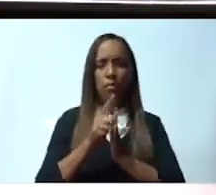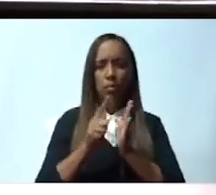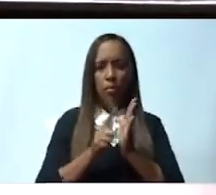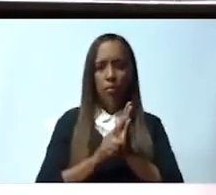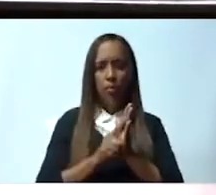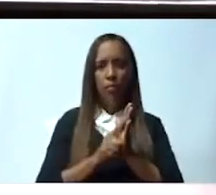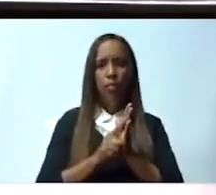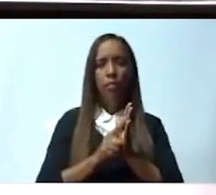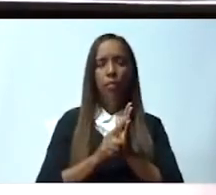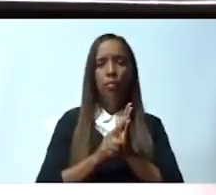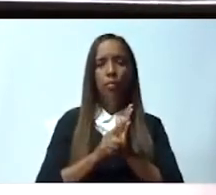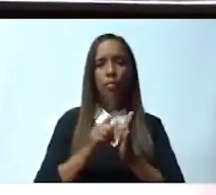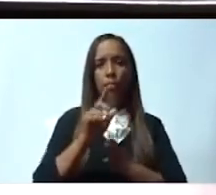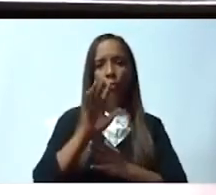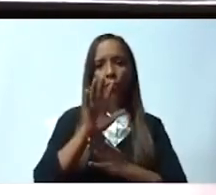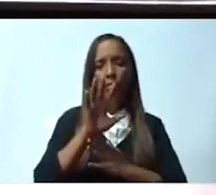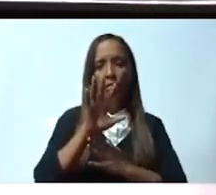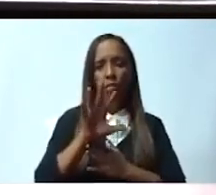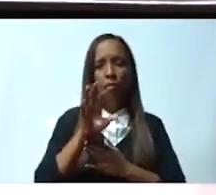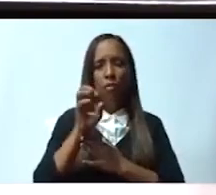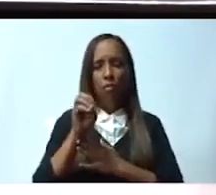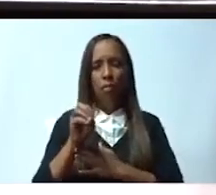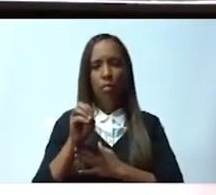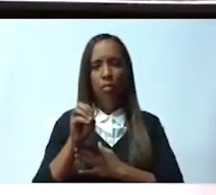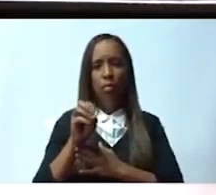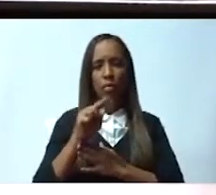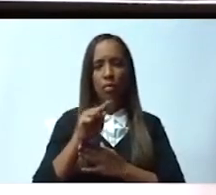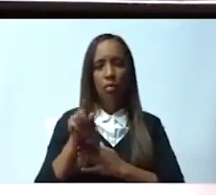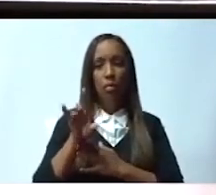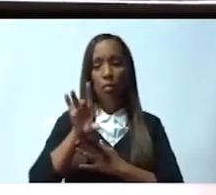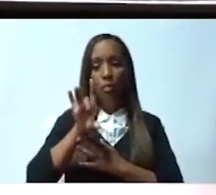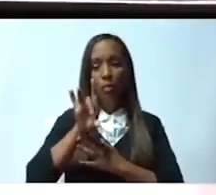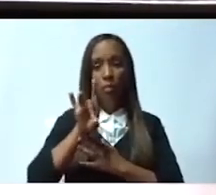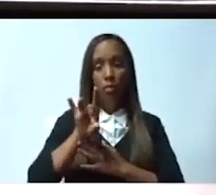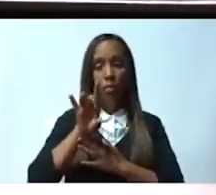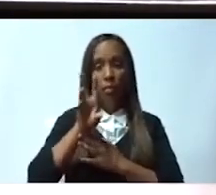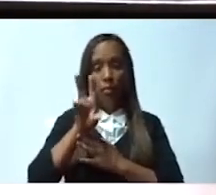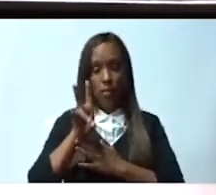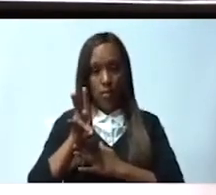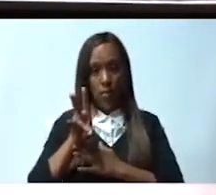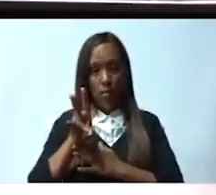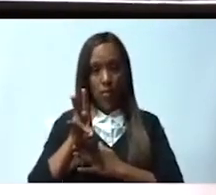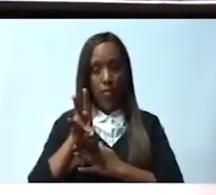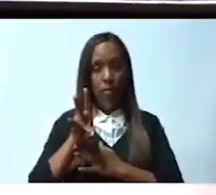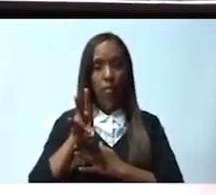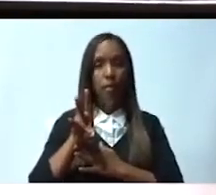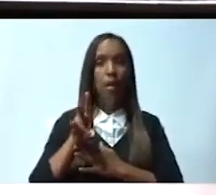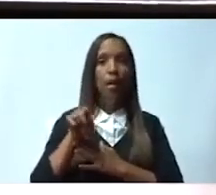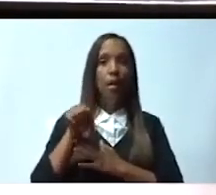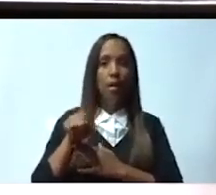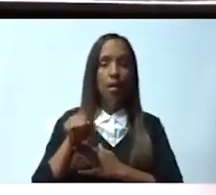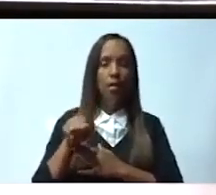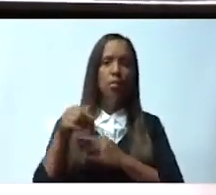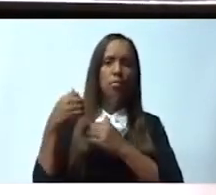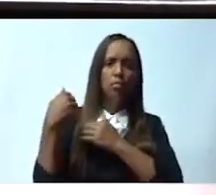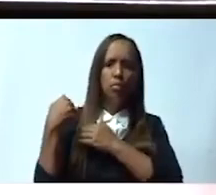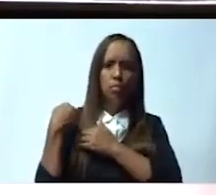50-87 sobre la Cámara Oficial de Comercio, Agricultura e Industria,